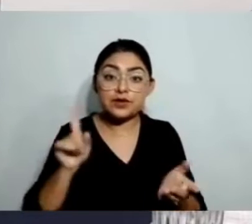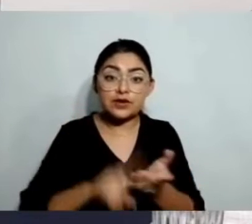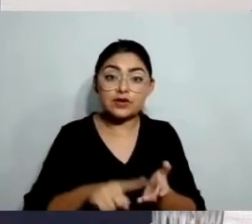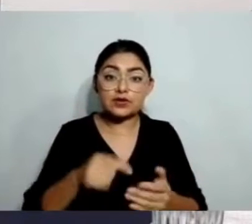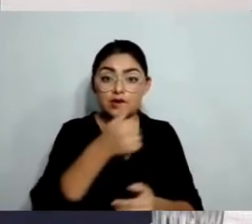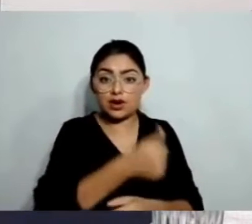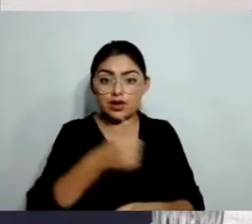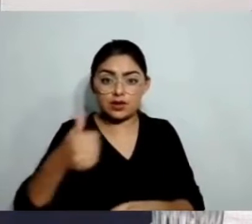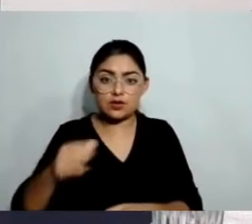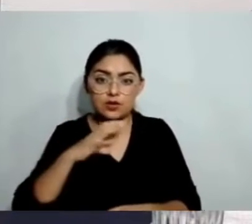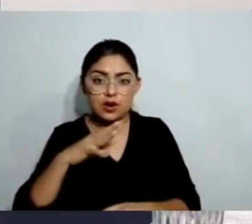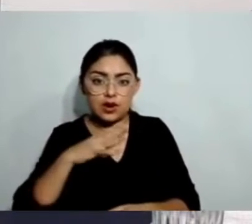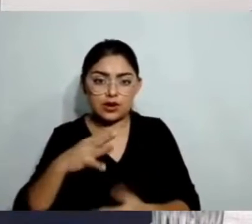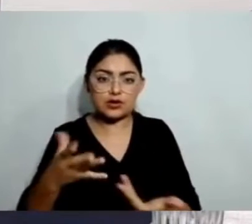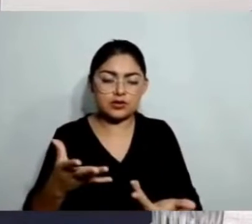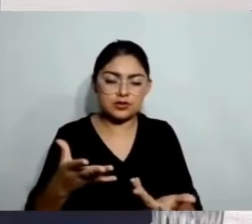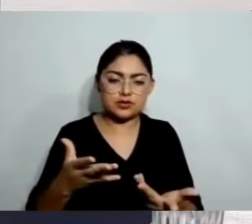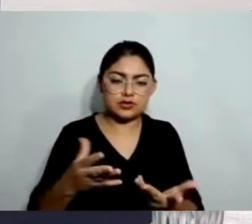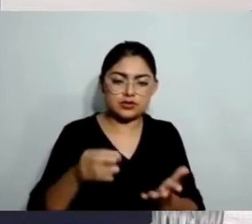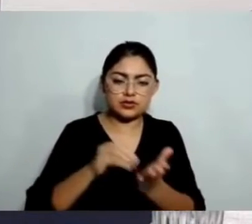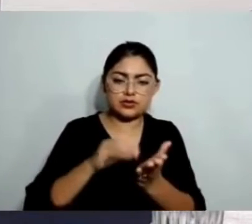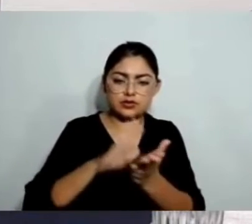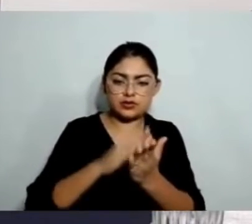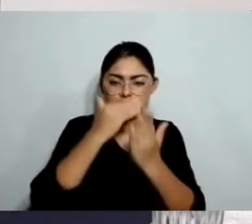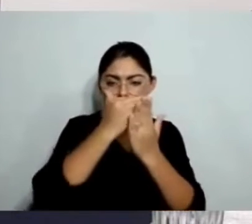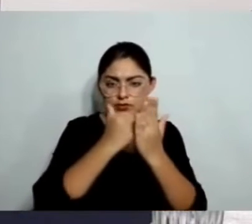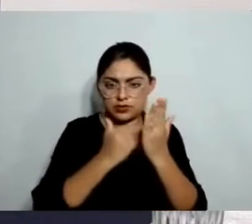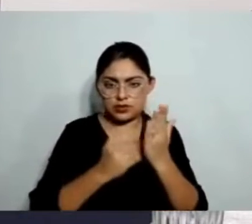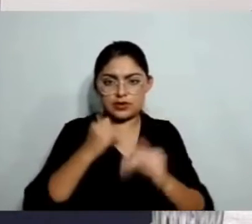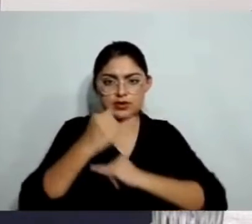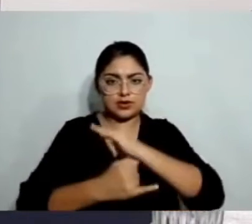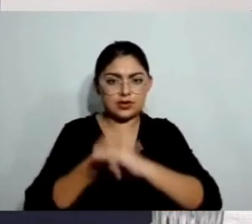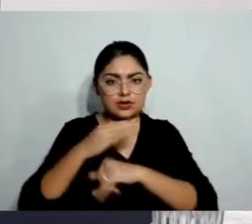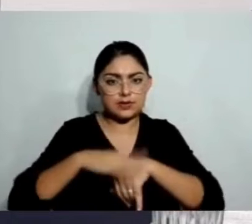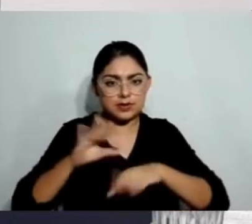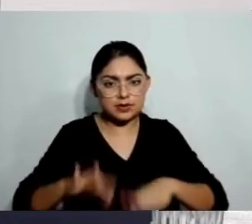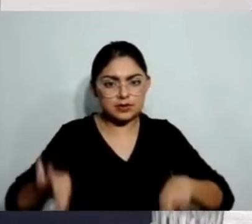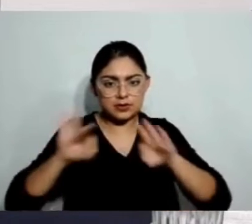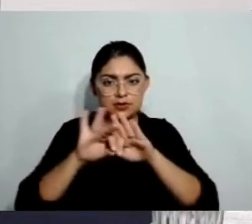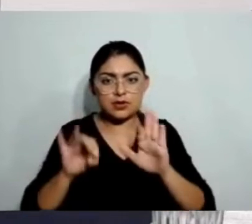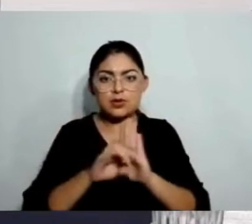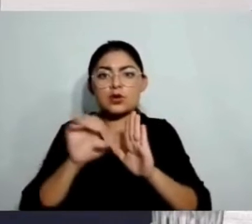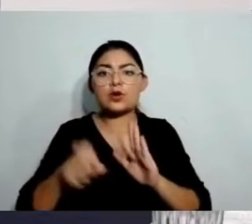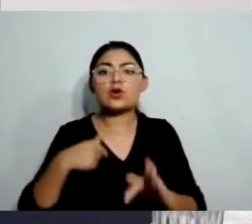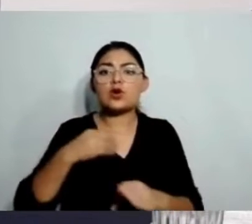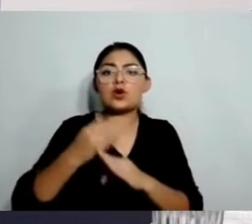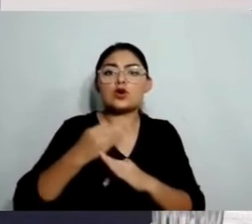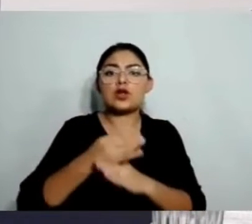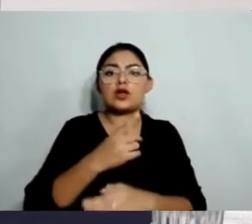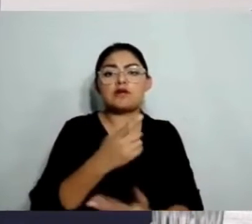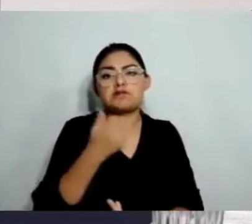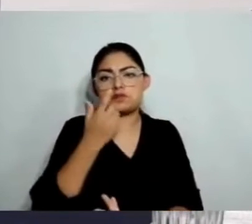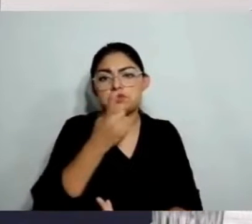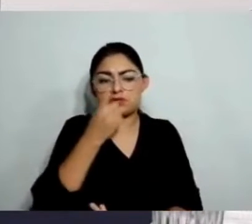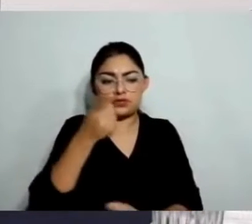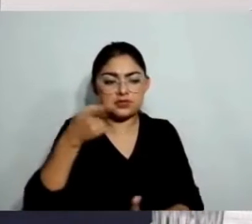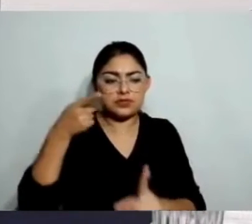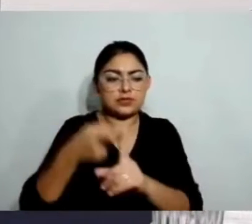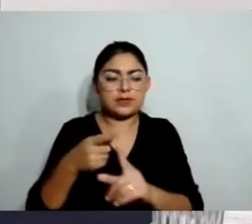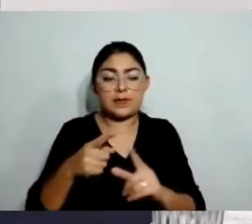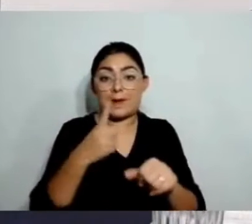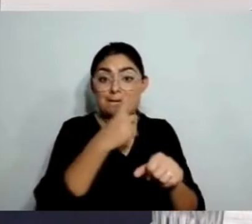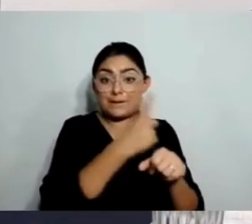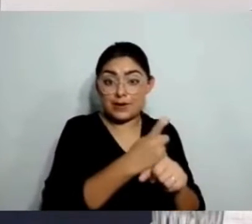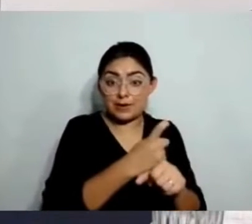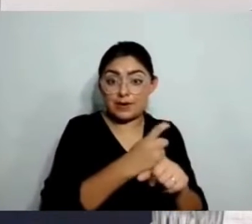estándares sobre todo internacionales más relevantes y aquí debo decir que una diferencia importante entre el primer bloque del protocolo y el segundo es